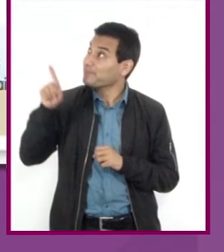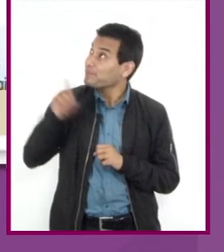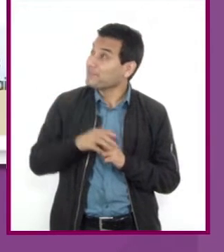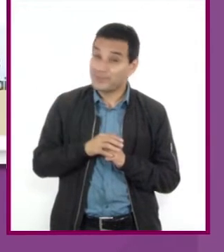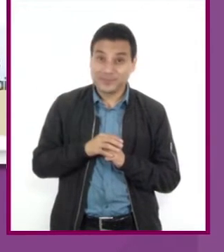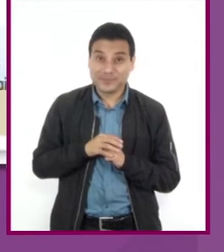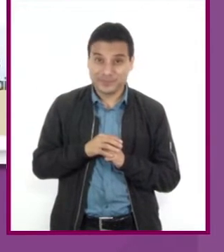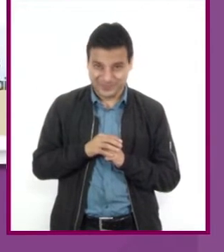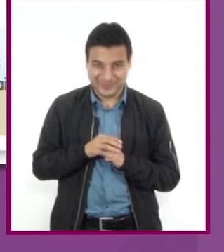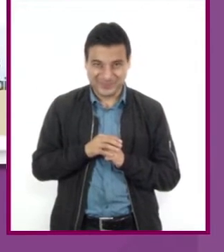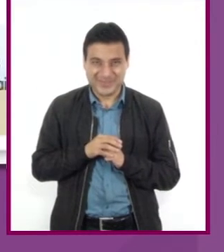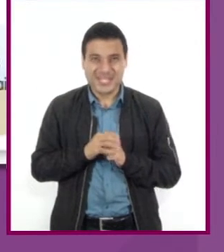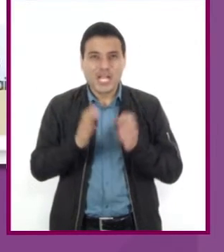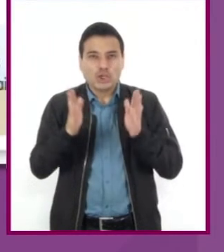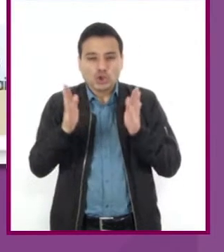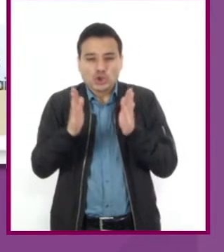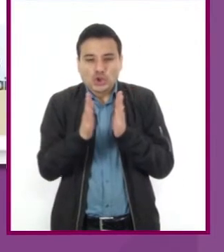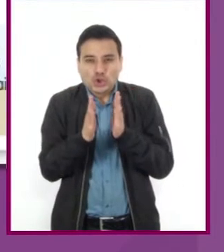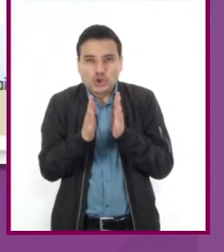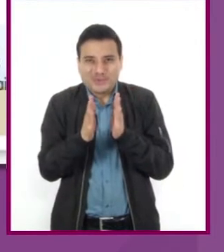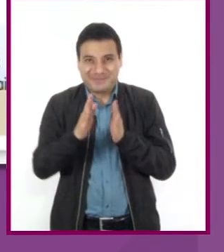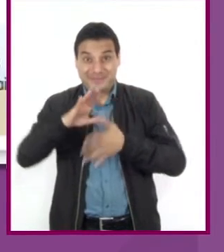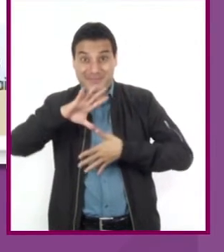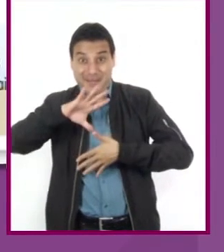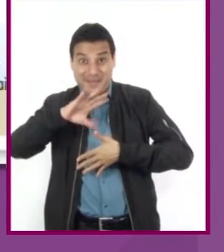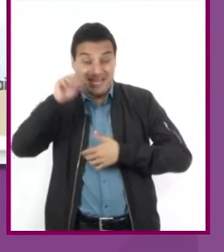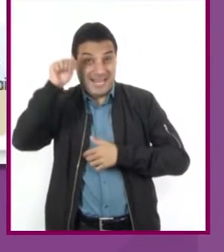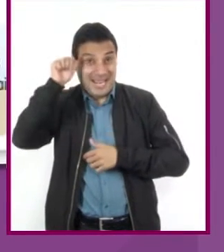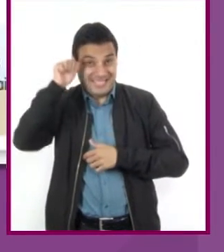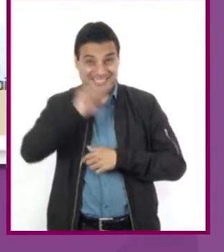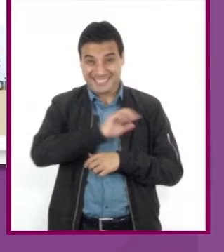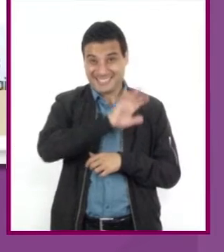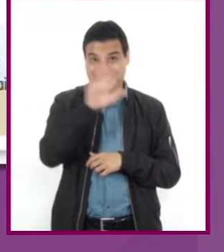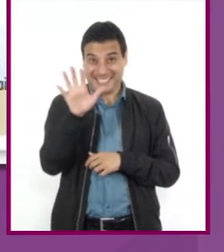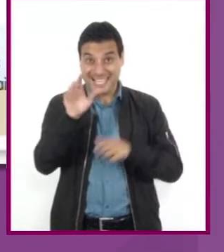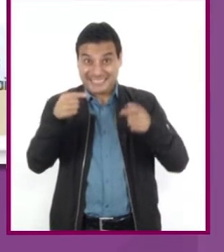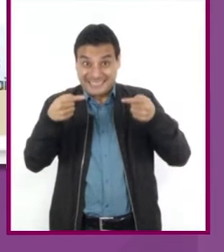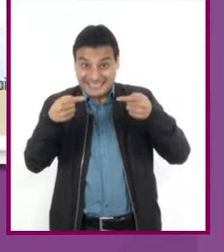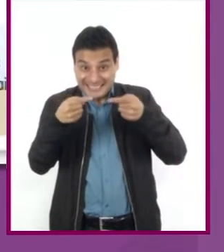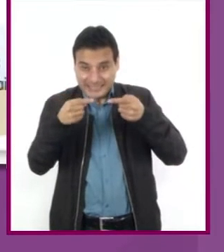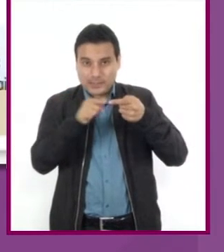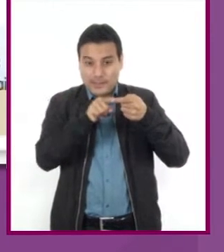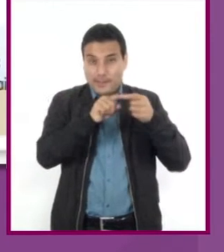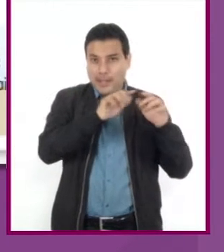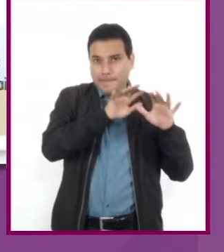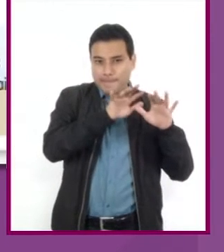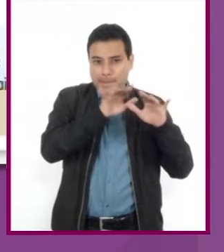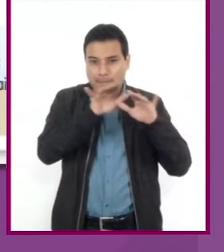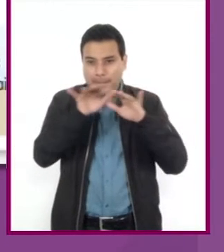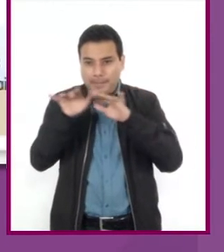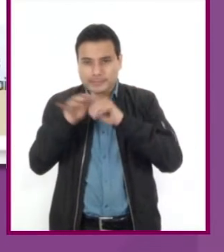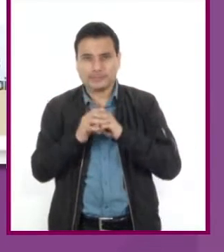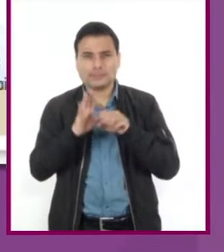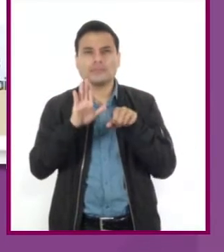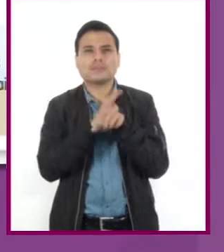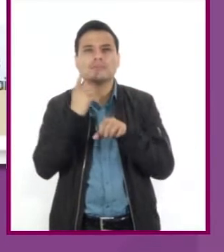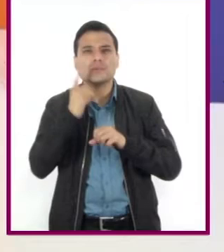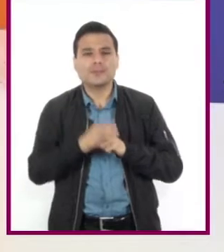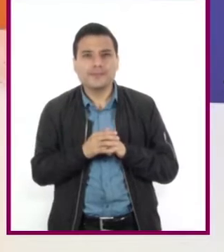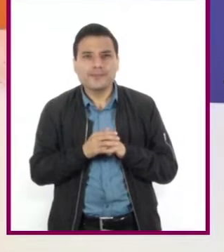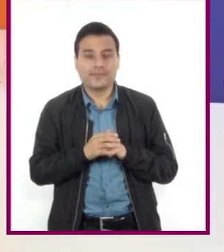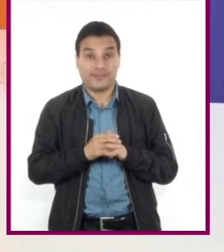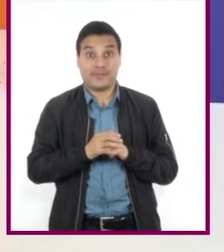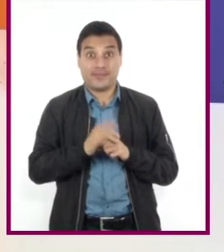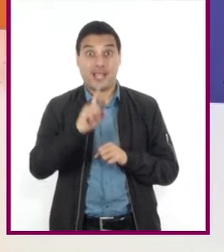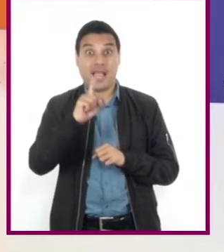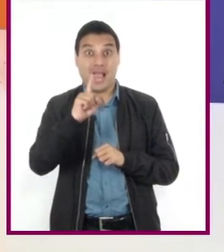a través del estrecho de Bering durante la última glaciación, cuando las bajas temperaturas provocaron un descenso en el nivel del mar